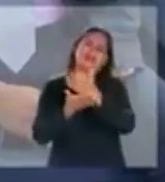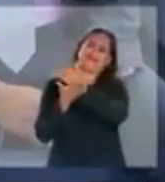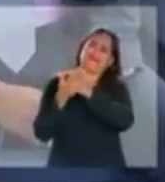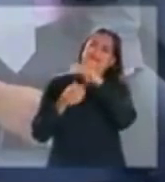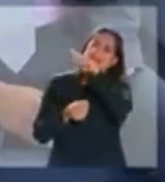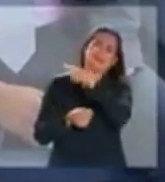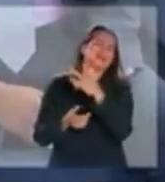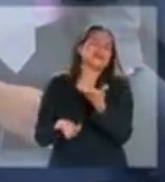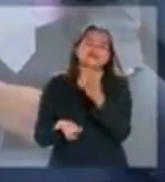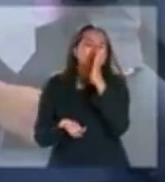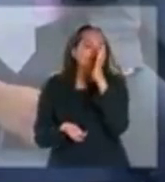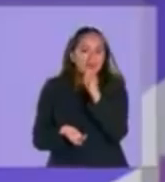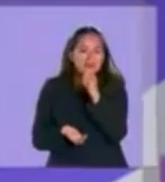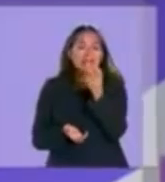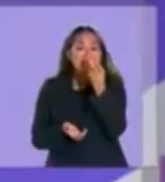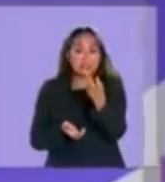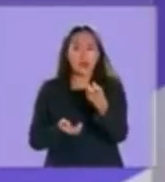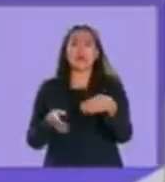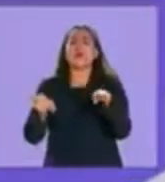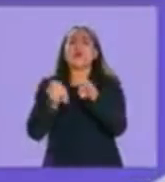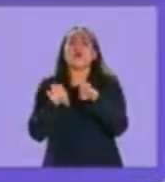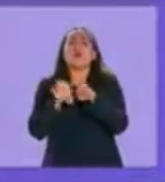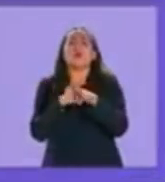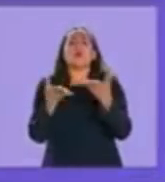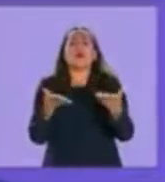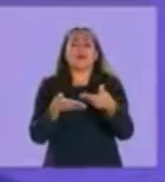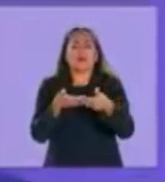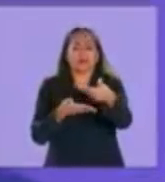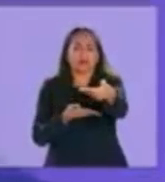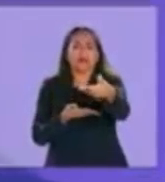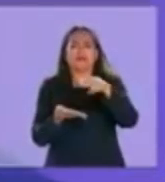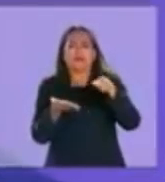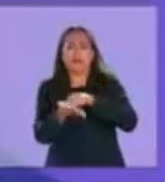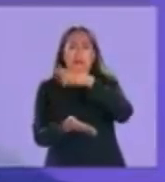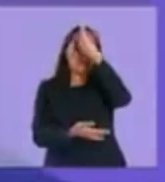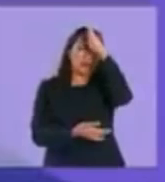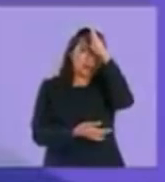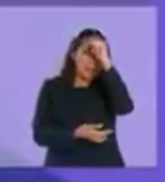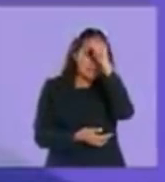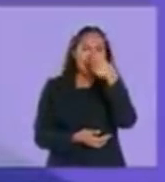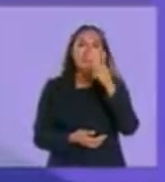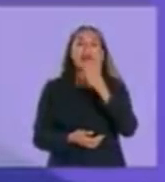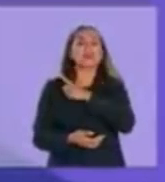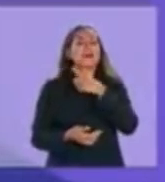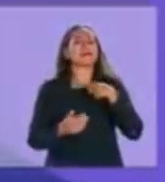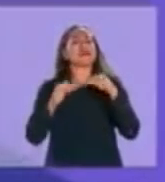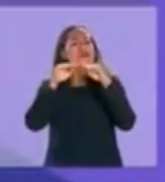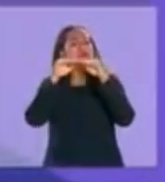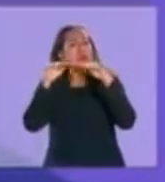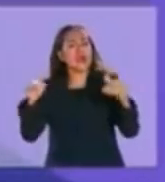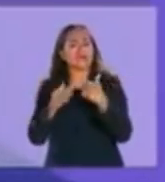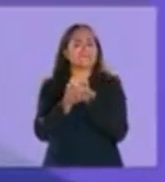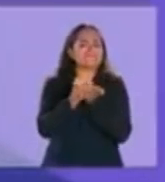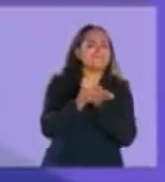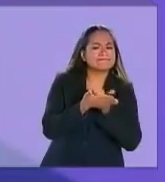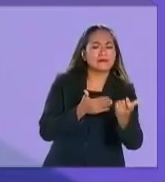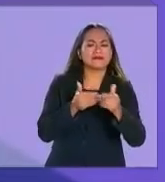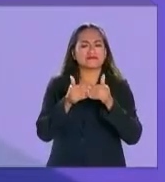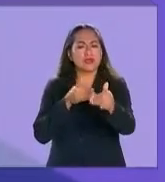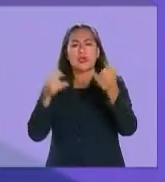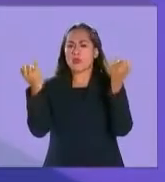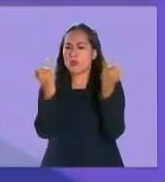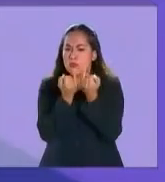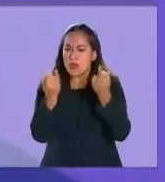hablando de un acuerdo comercial si no hay igualdad en los salarios si no se busca la igualdad en el